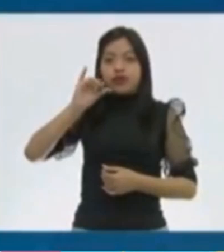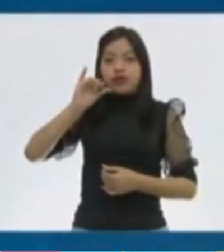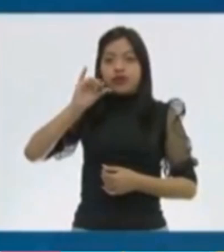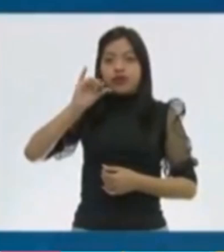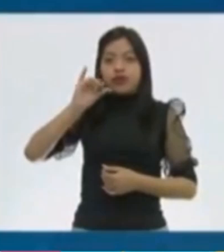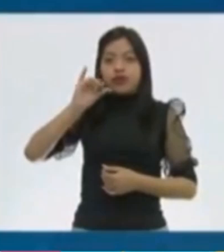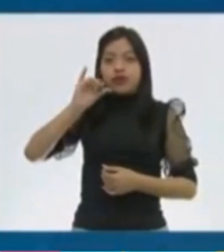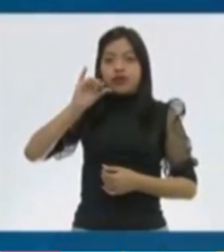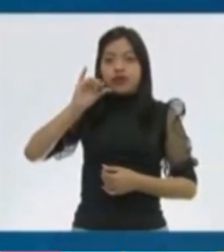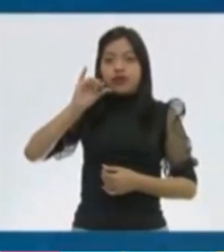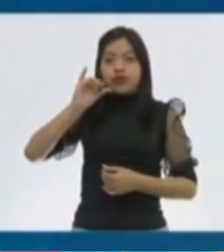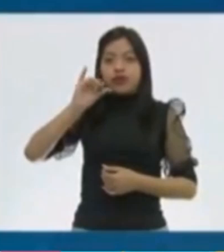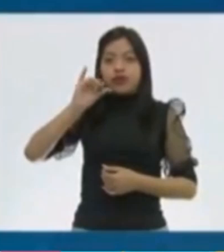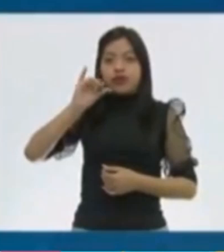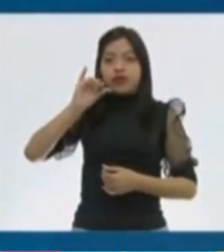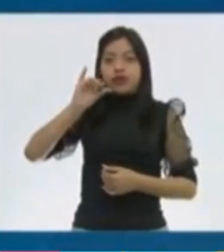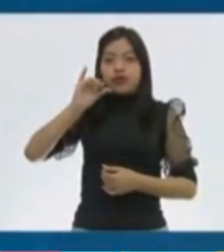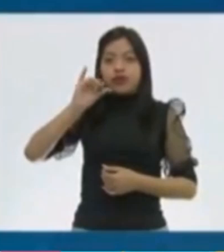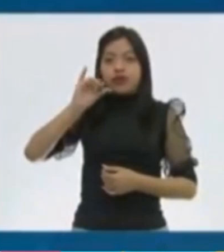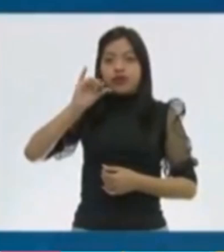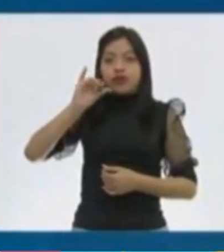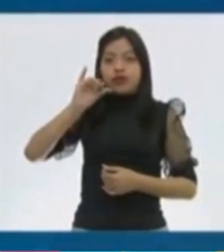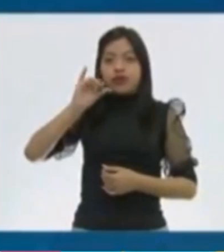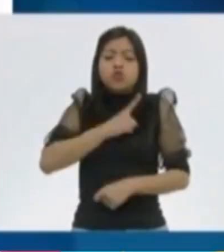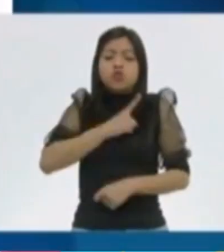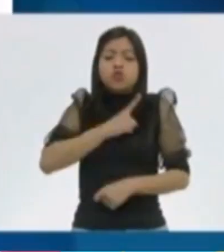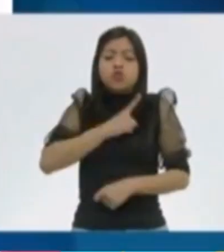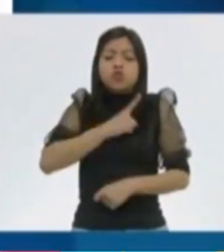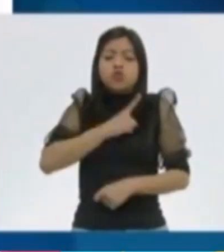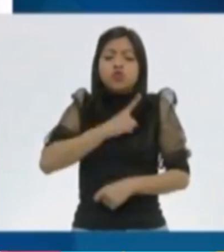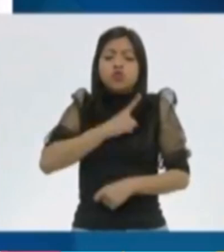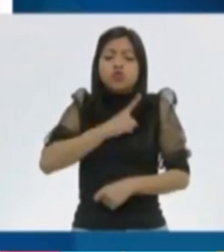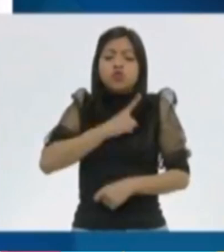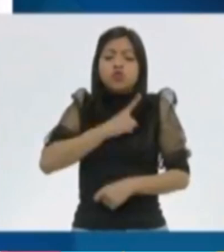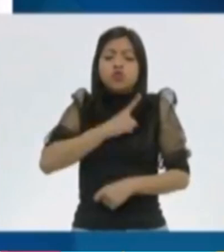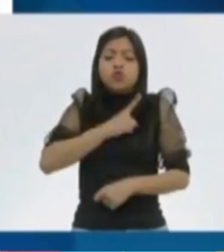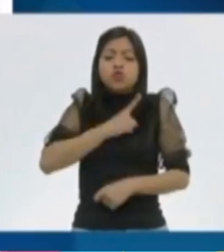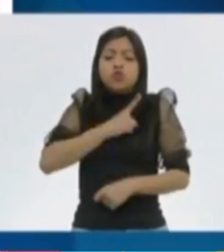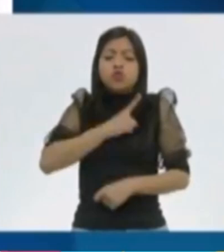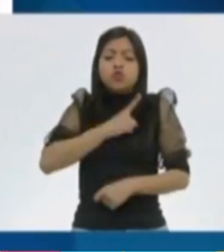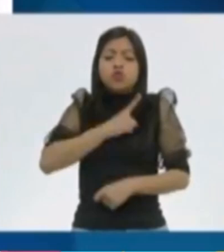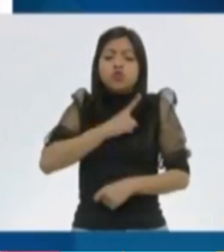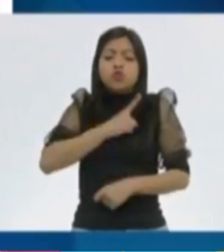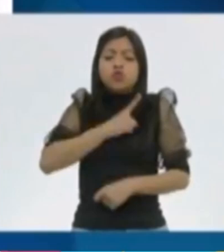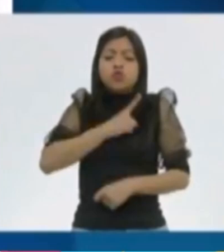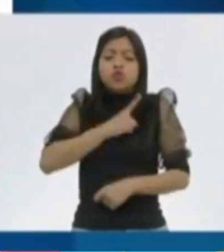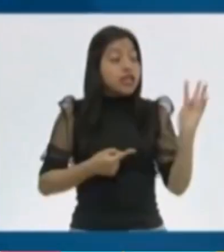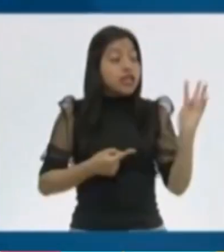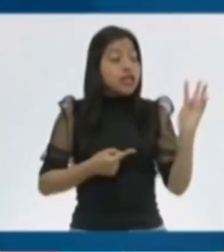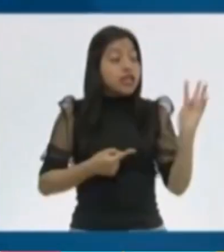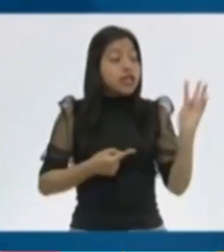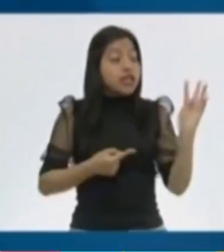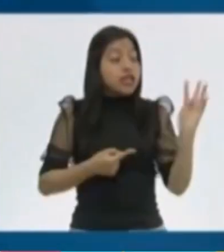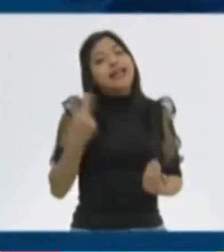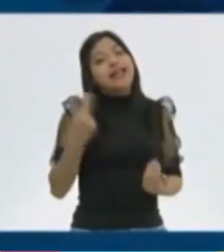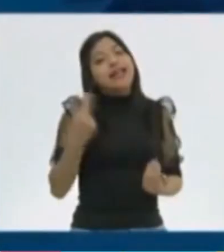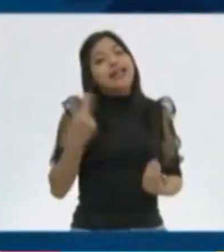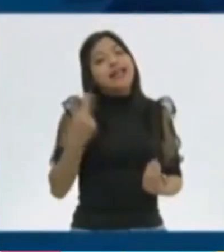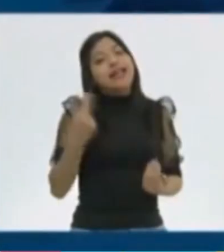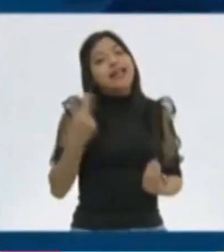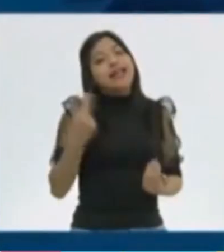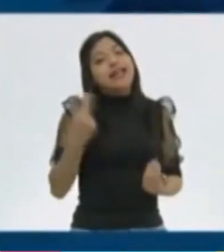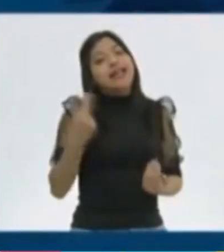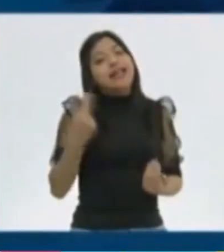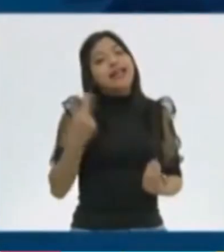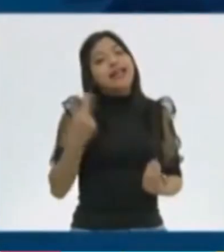Los seres vivos adquieren los nutrientes necesarios para subsistir en el medio. Lo podemos observar en la cadena alimenticia. La maestra eligió la 2.